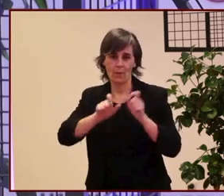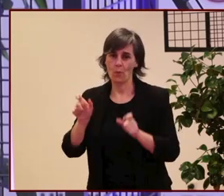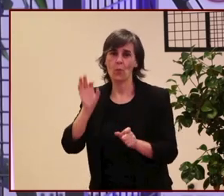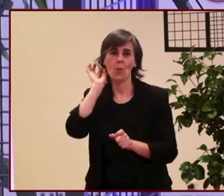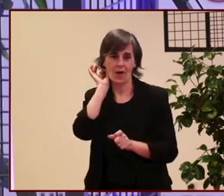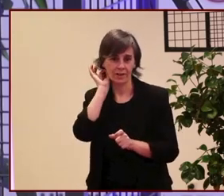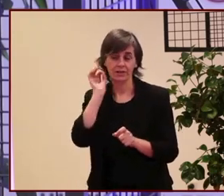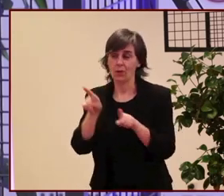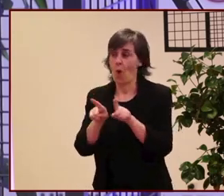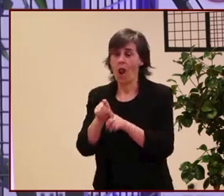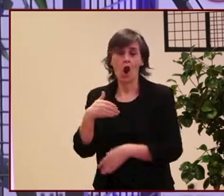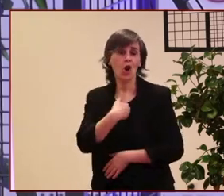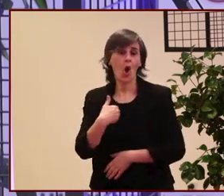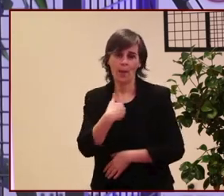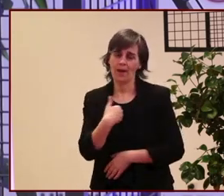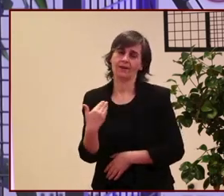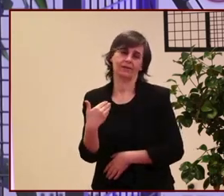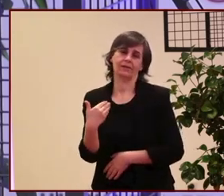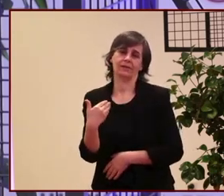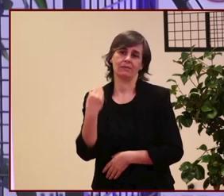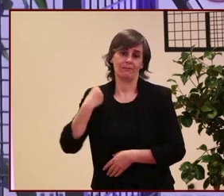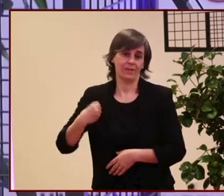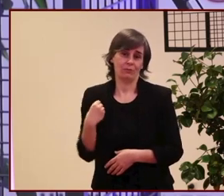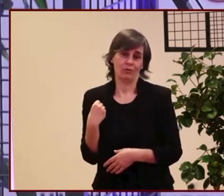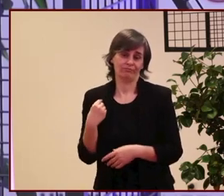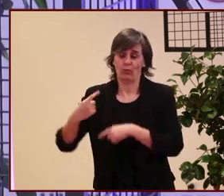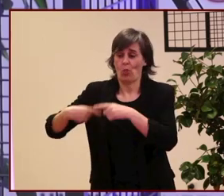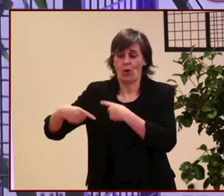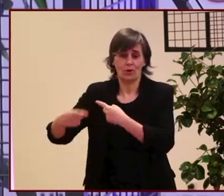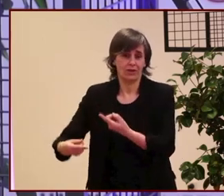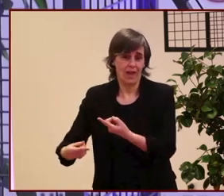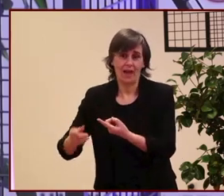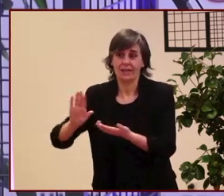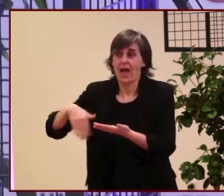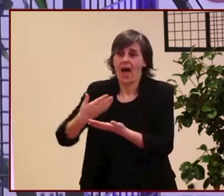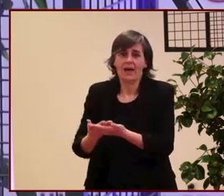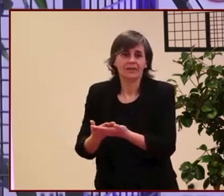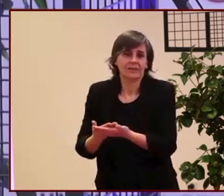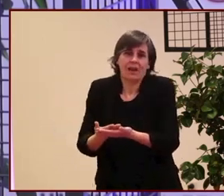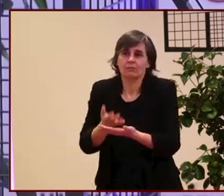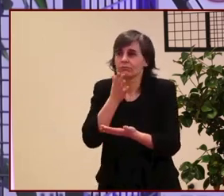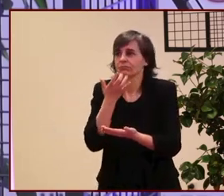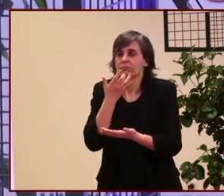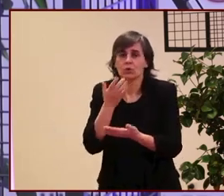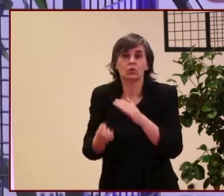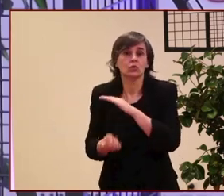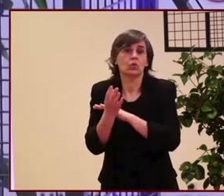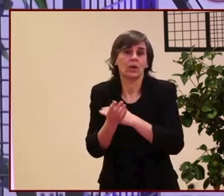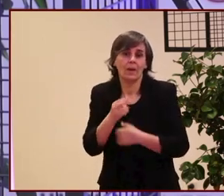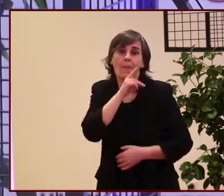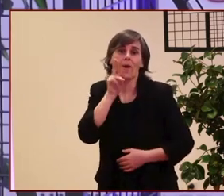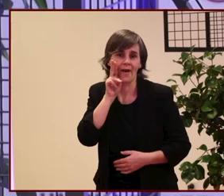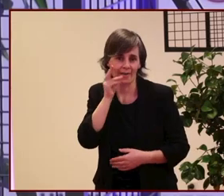los roles de la cotidianidad desde el lado de la cotidianidad hasta la escogencia de ser madre o no